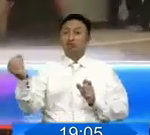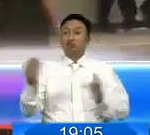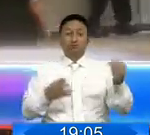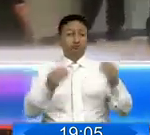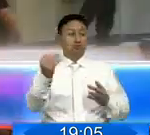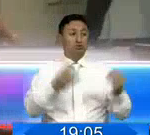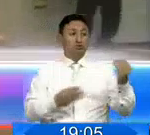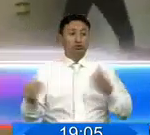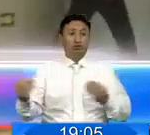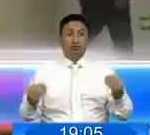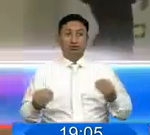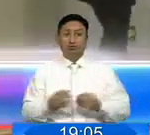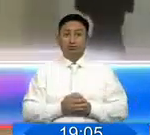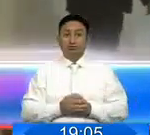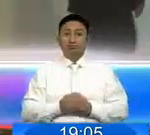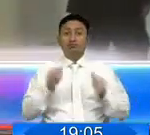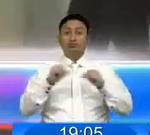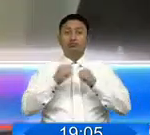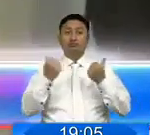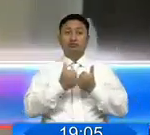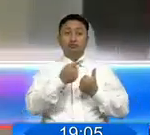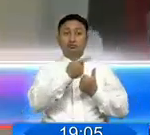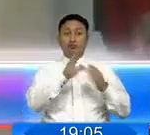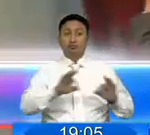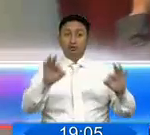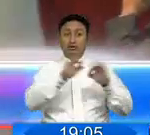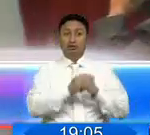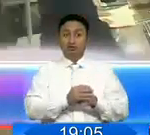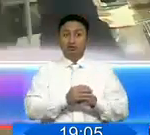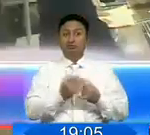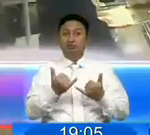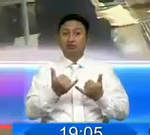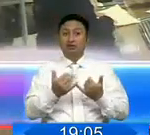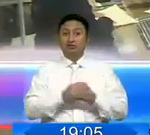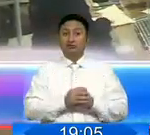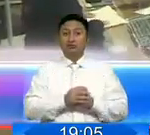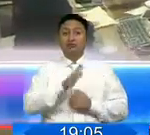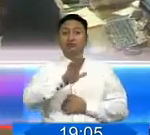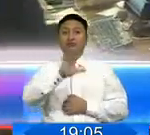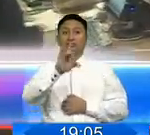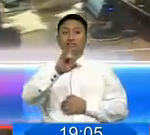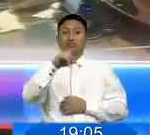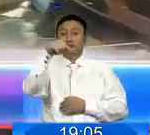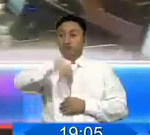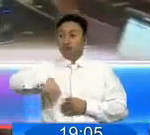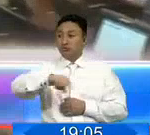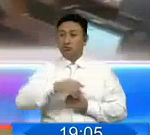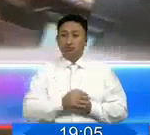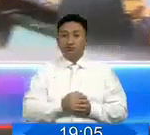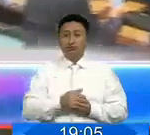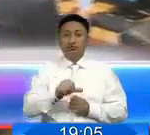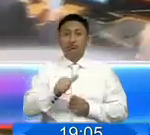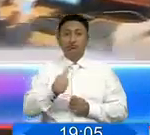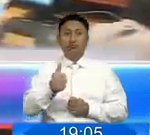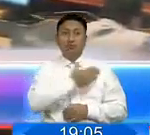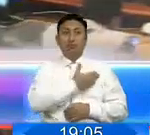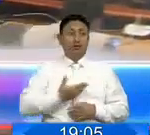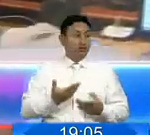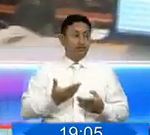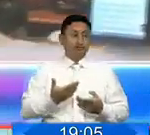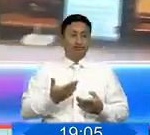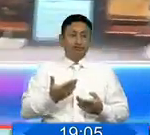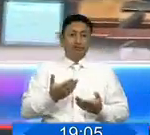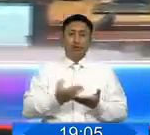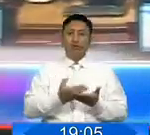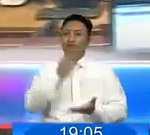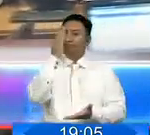los legisladores habían anticipado que este tema era vital, a la hora del té, tan solo 58 estaban presentes. La presidenta ordenó la suspensión de